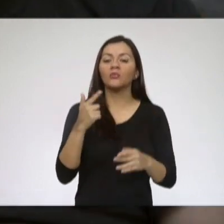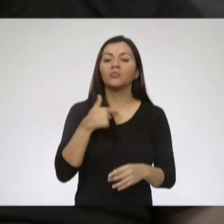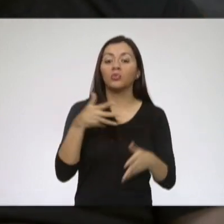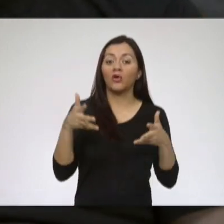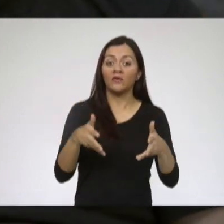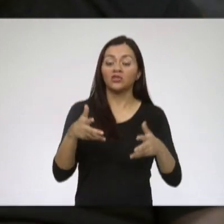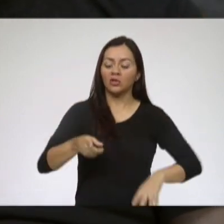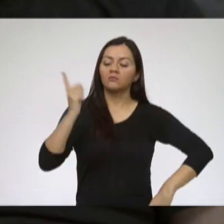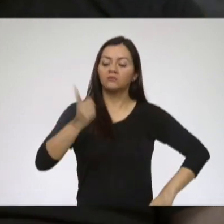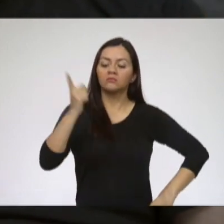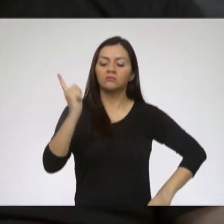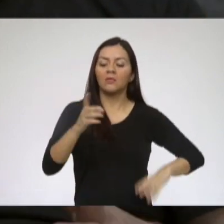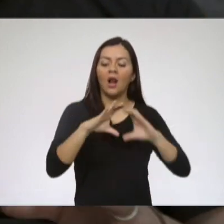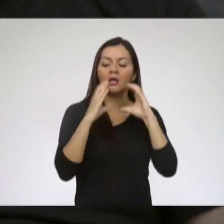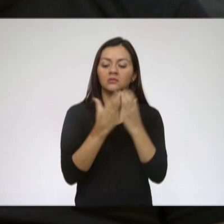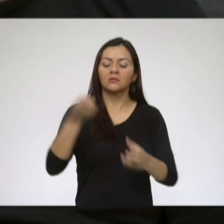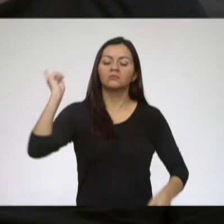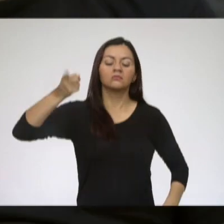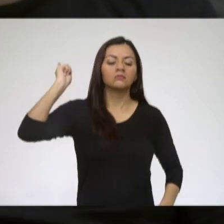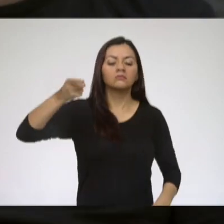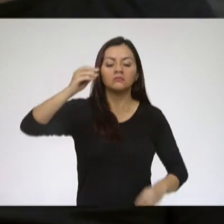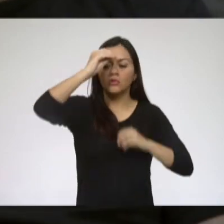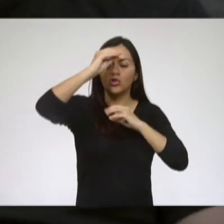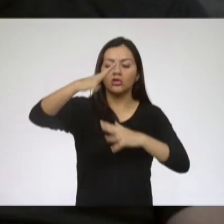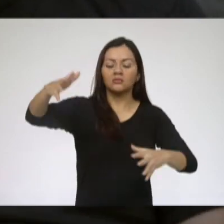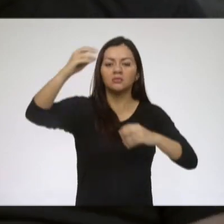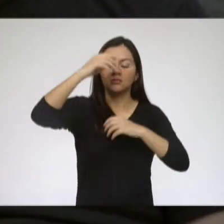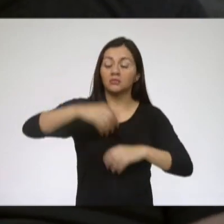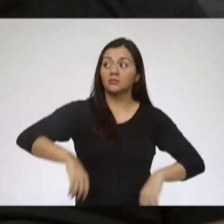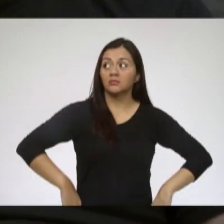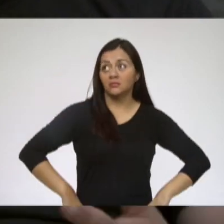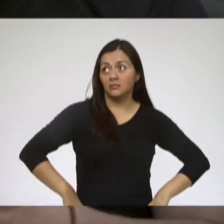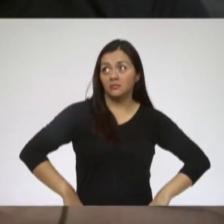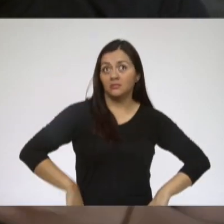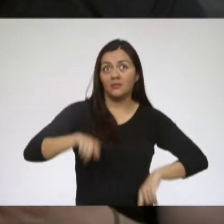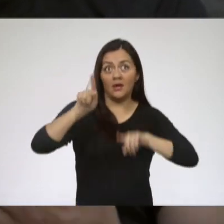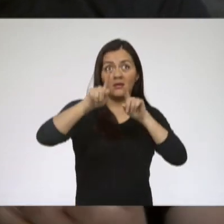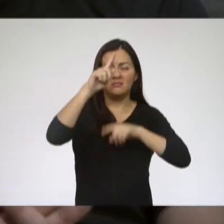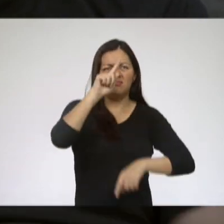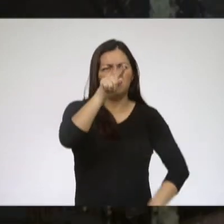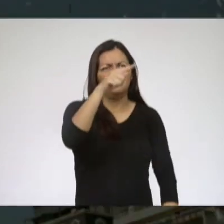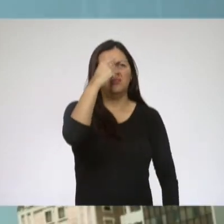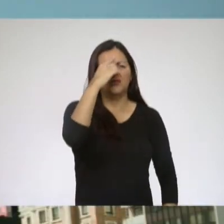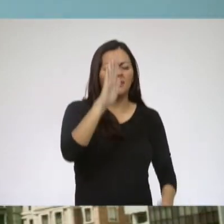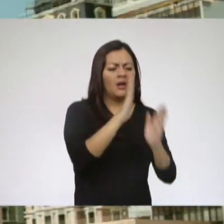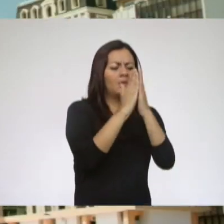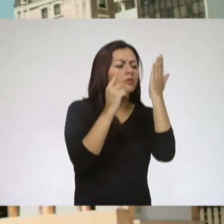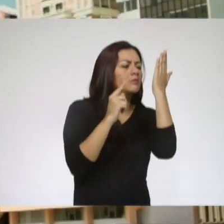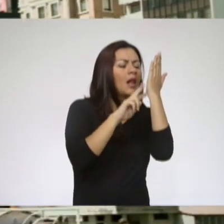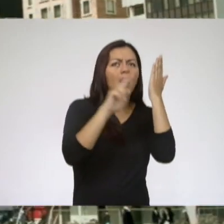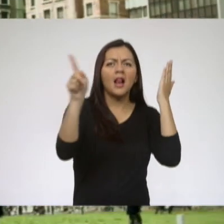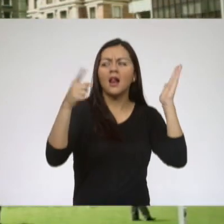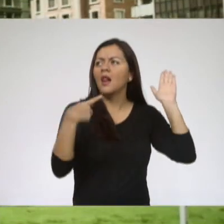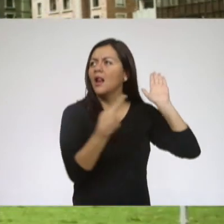de impartirte una clase, un conocimiento que a veces ni siquiera lo sabían, sino que lo impartían por libros. ¿A quién de ustedes